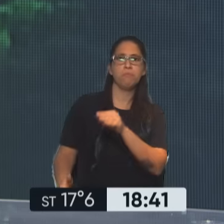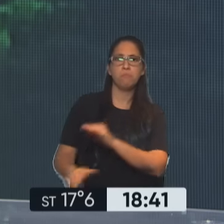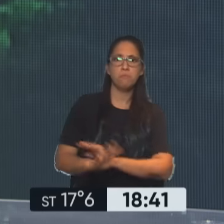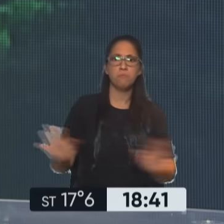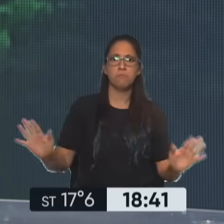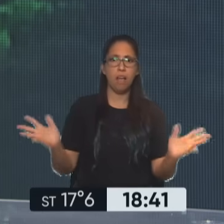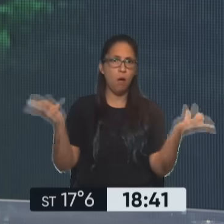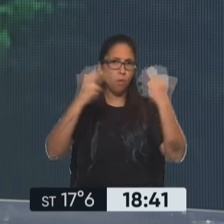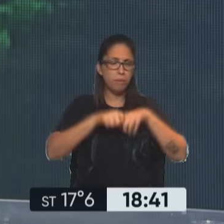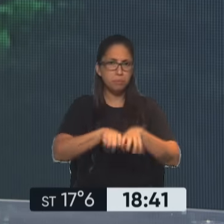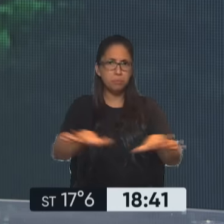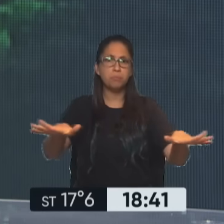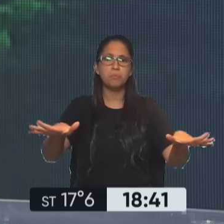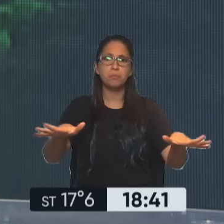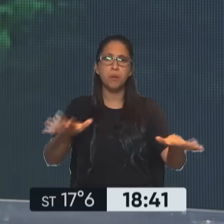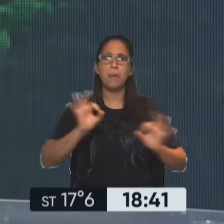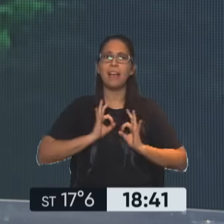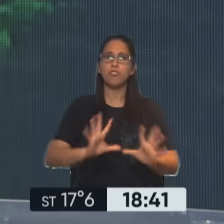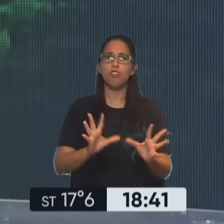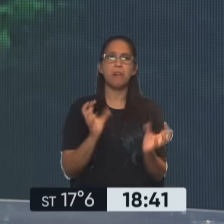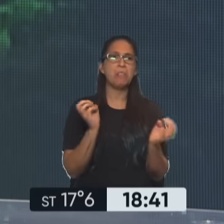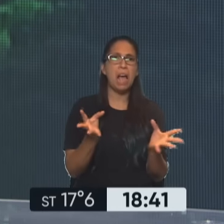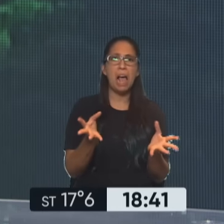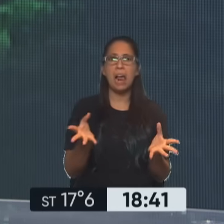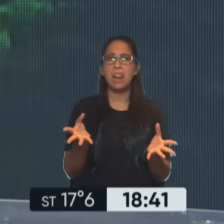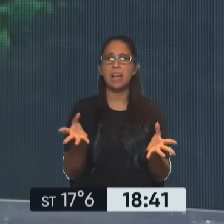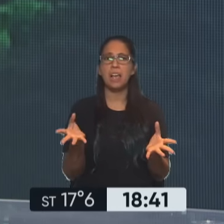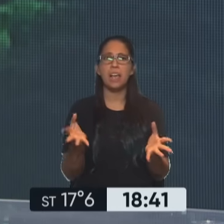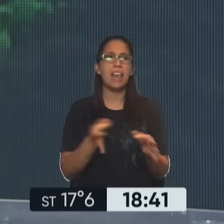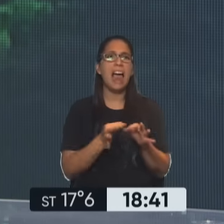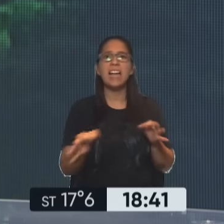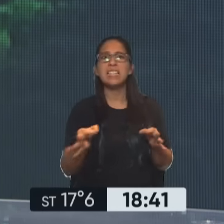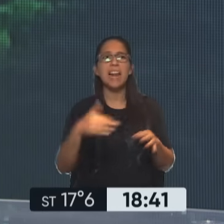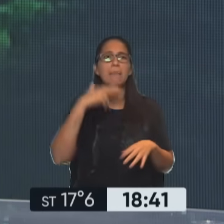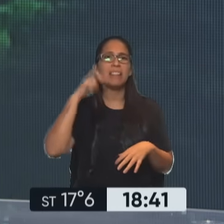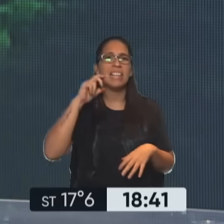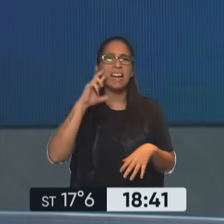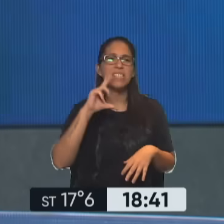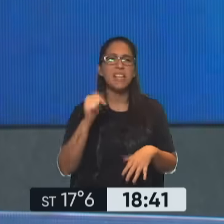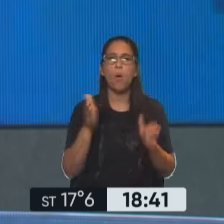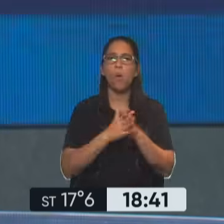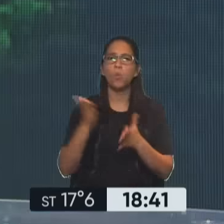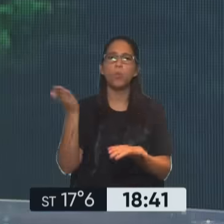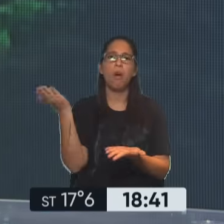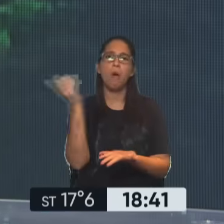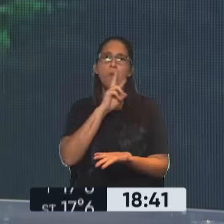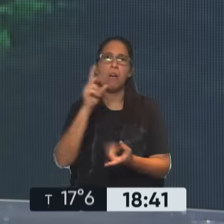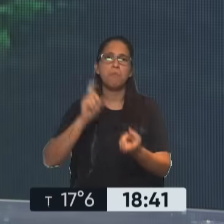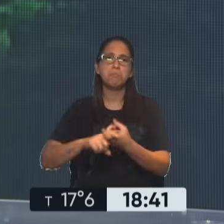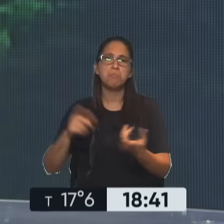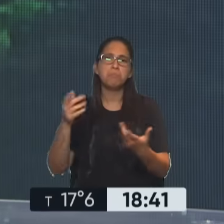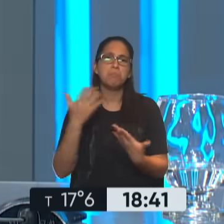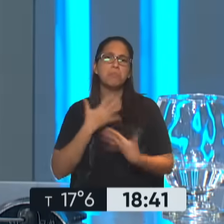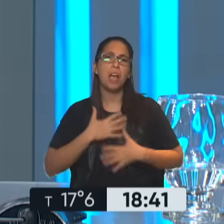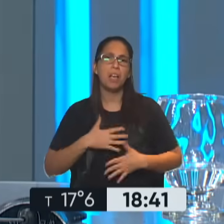imágenes muy rápidamente de cómo son sus vacaciones en la isla Martín García, con su mujer caminando, con a mí no me interesa un shortcito. Estoy en otra cosa. Bueno,